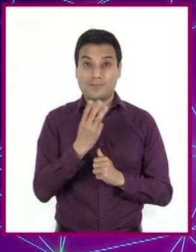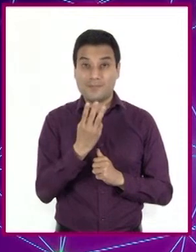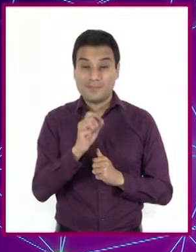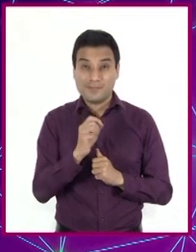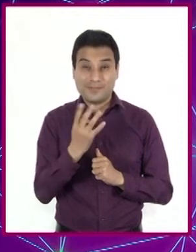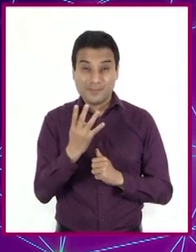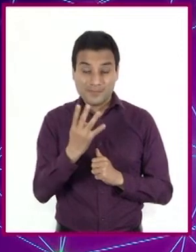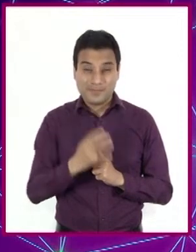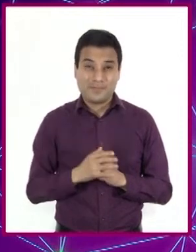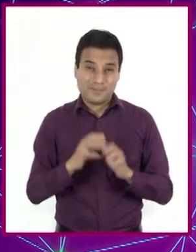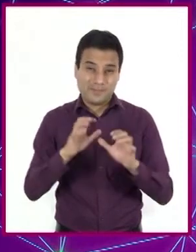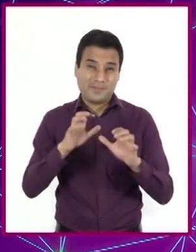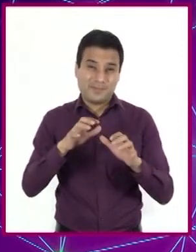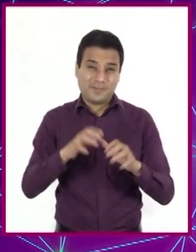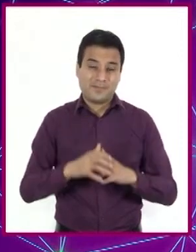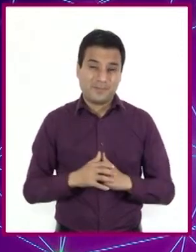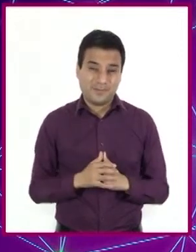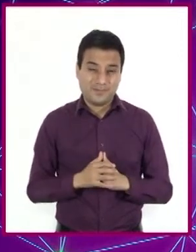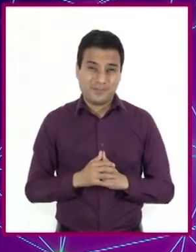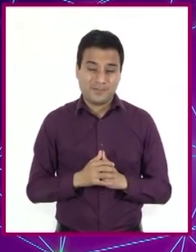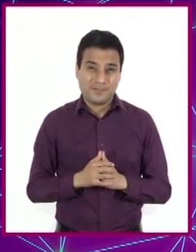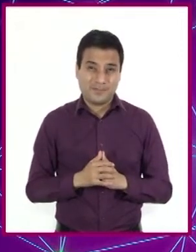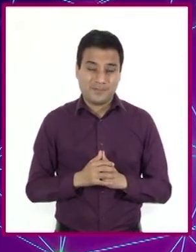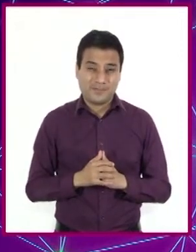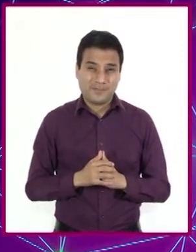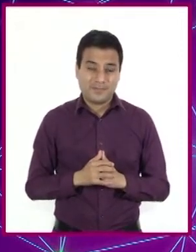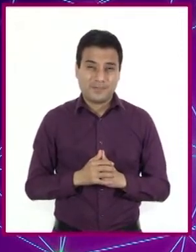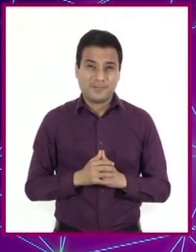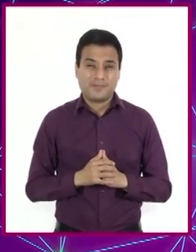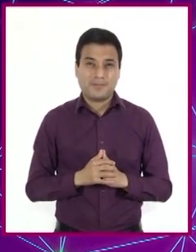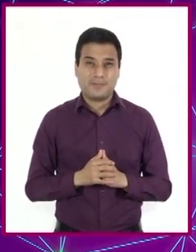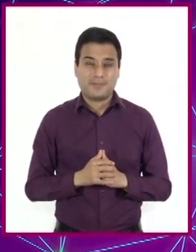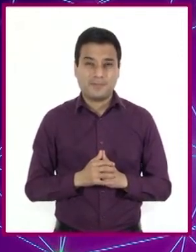103.4 milímetros de agua pluvial menos que la media.